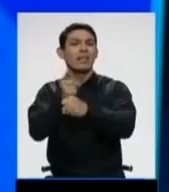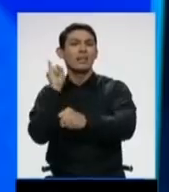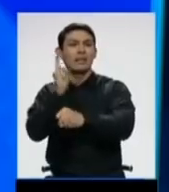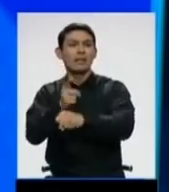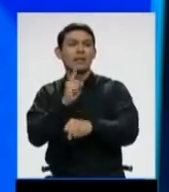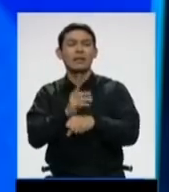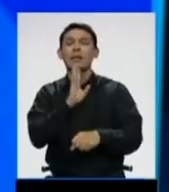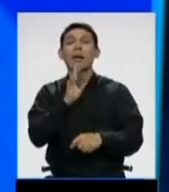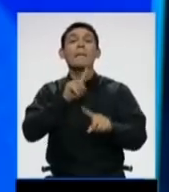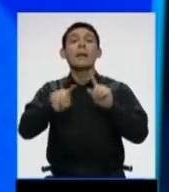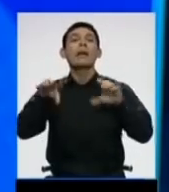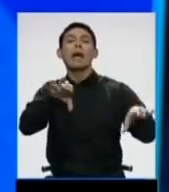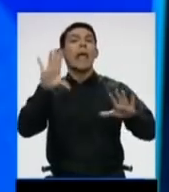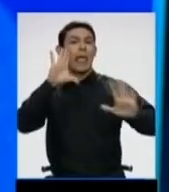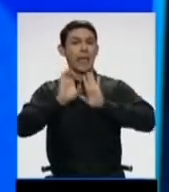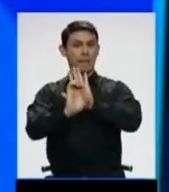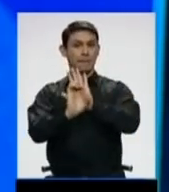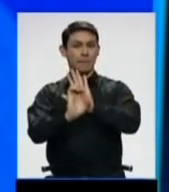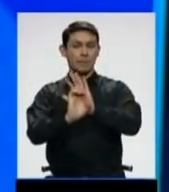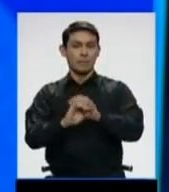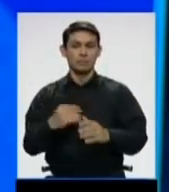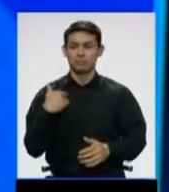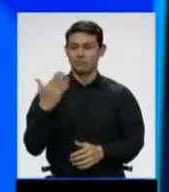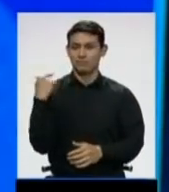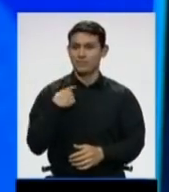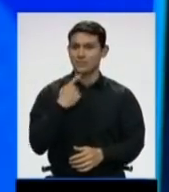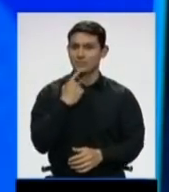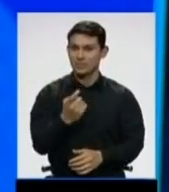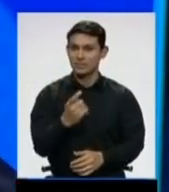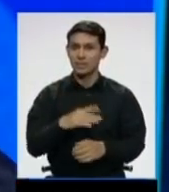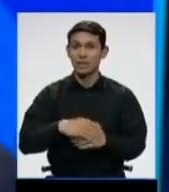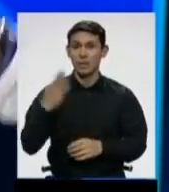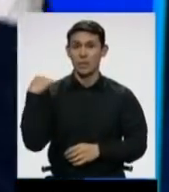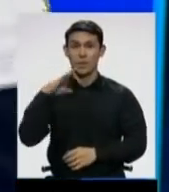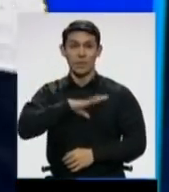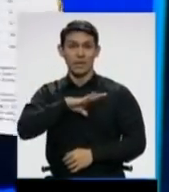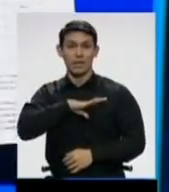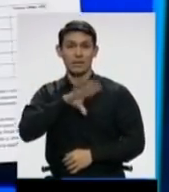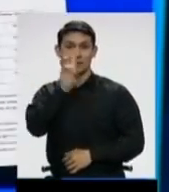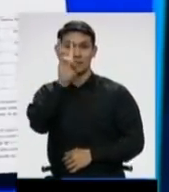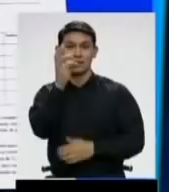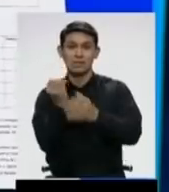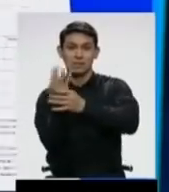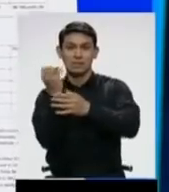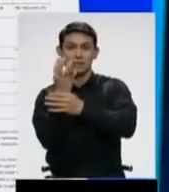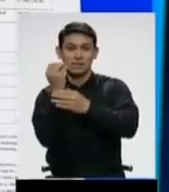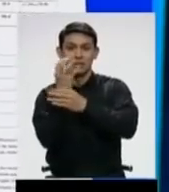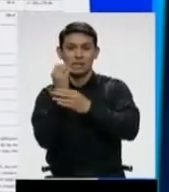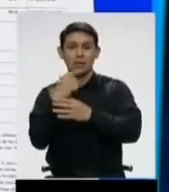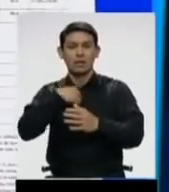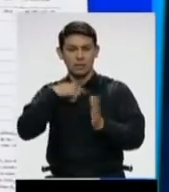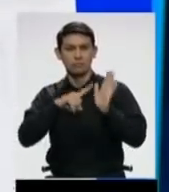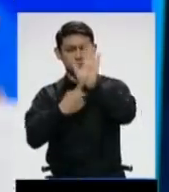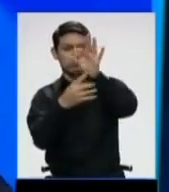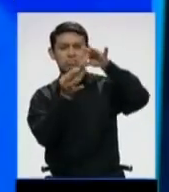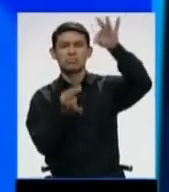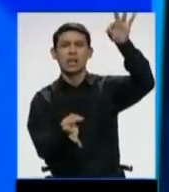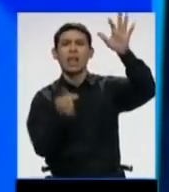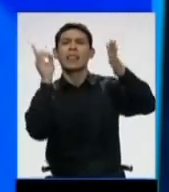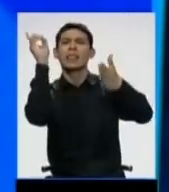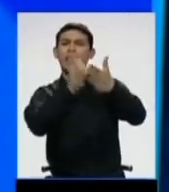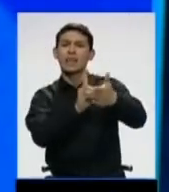se combate con el ejemplo. Se decía hace unos minutos, el jueves 6 de septiembre presenté esta denuncia en el Consejo Metropolitano por